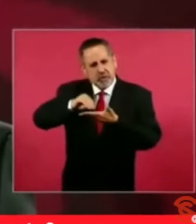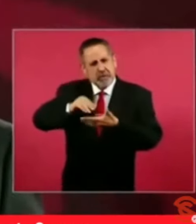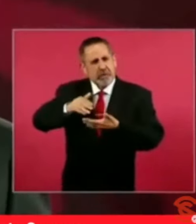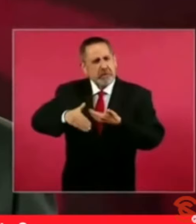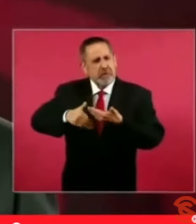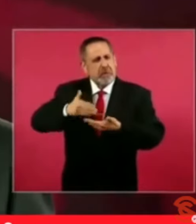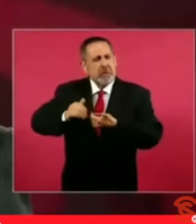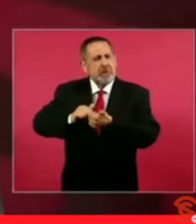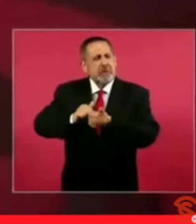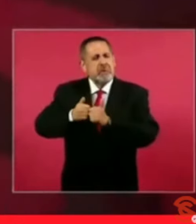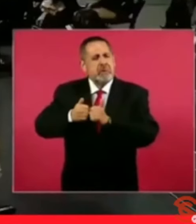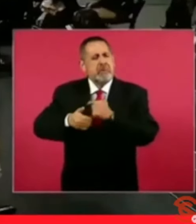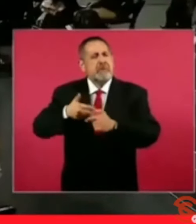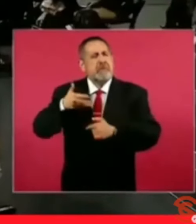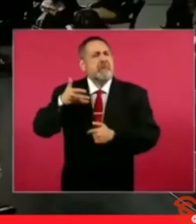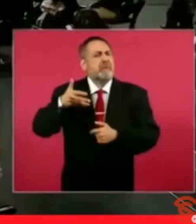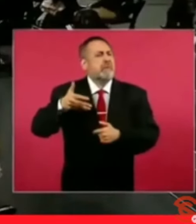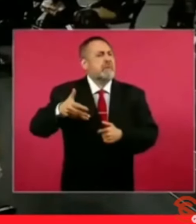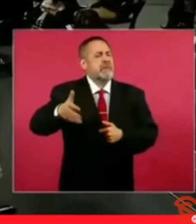¿Sí?